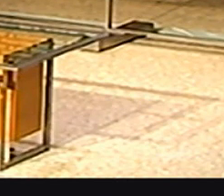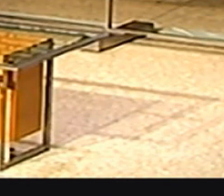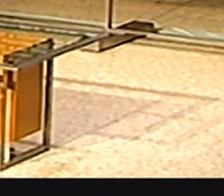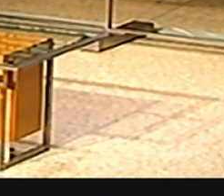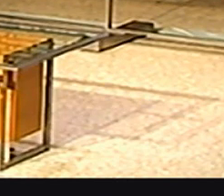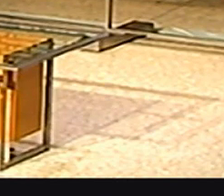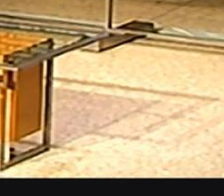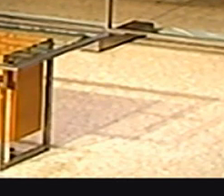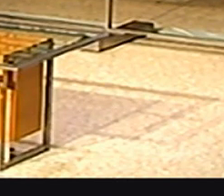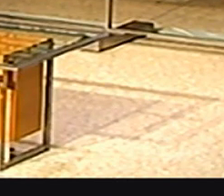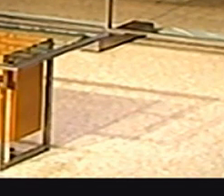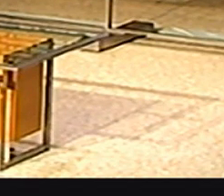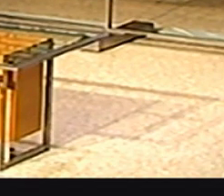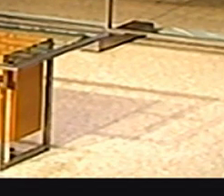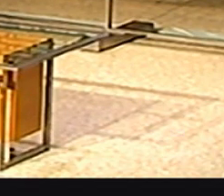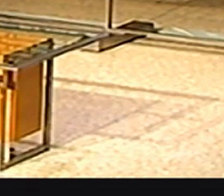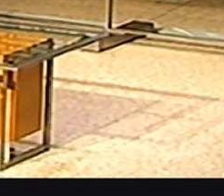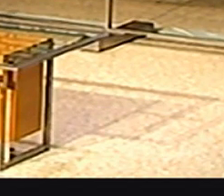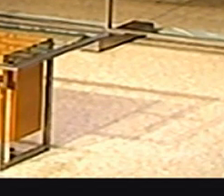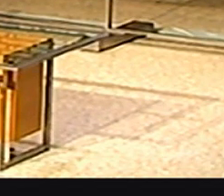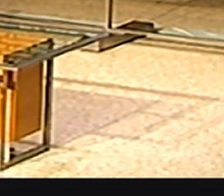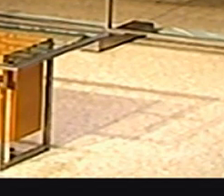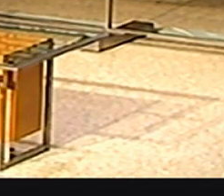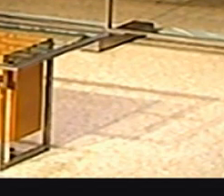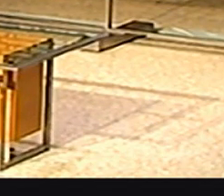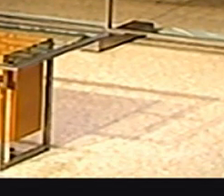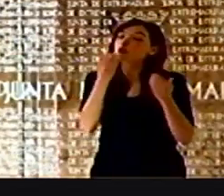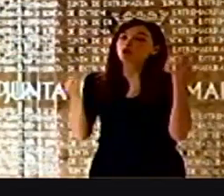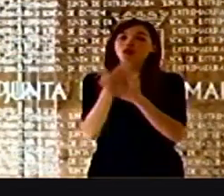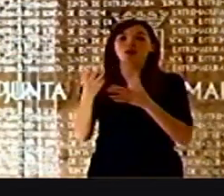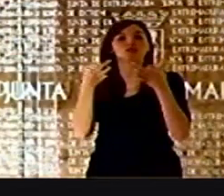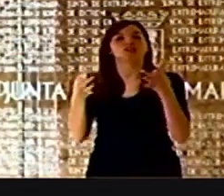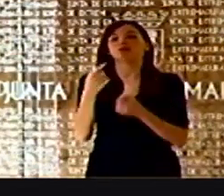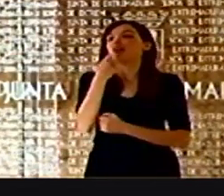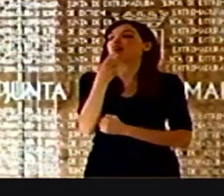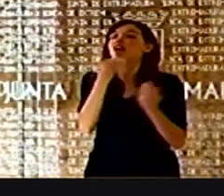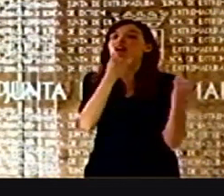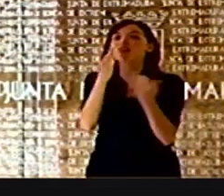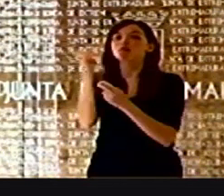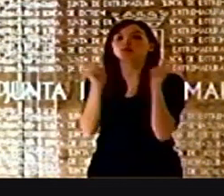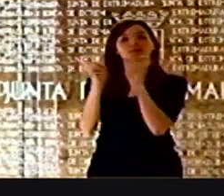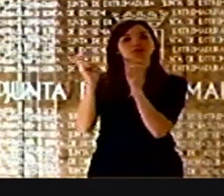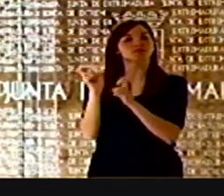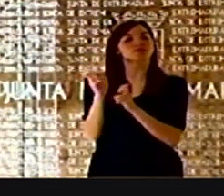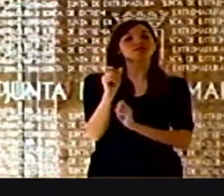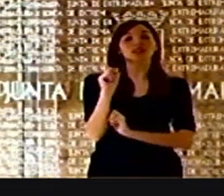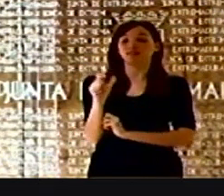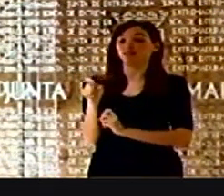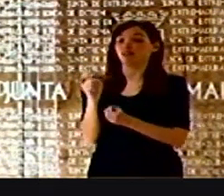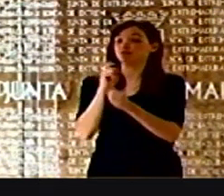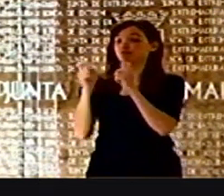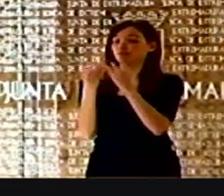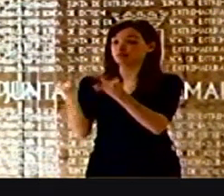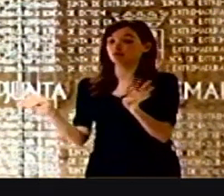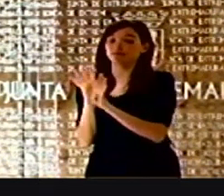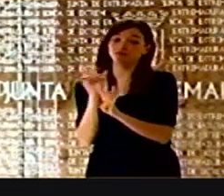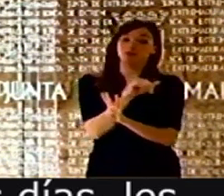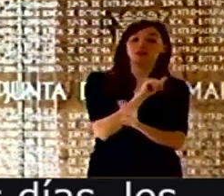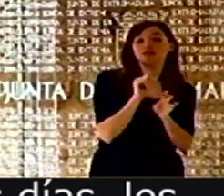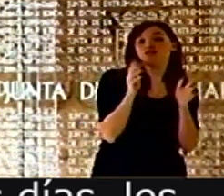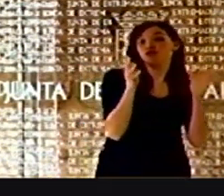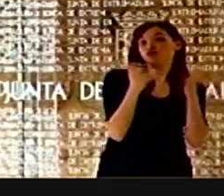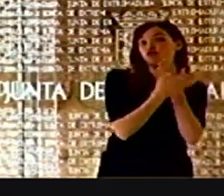Bien, comenzamos, si les parece. Buenos días. Les agradezco, como siempre, su presencia en la habitual rueda de prensa tras el Consejo de Gobierno de la